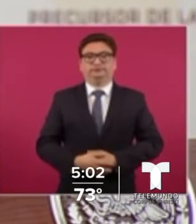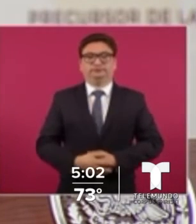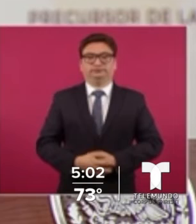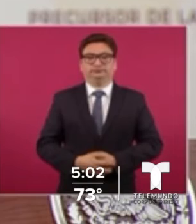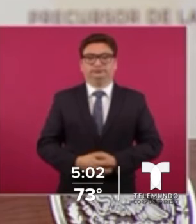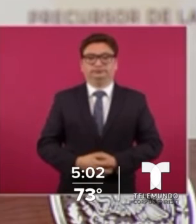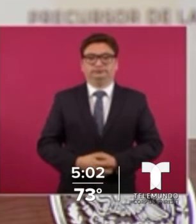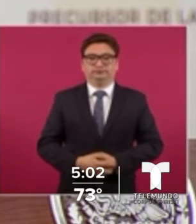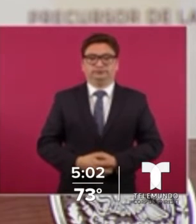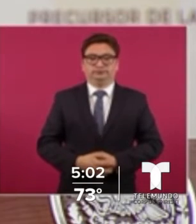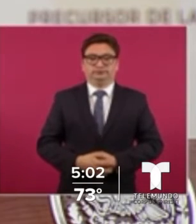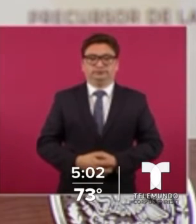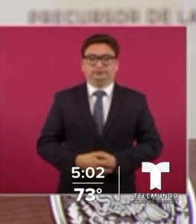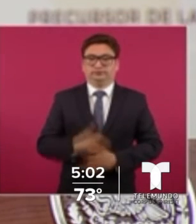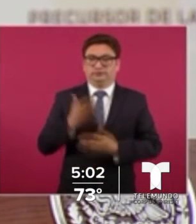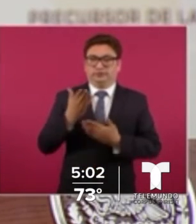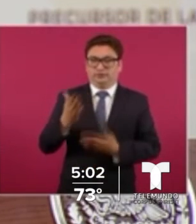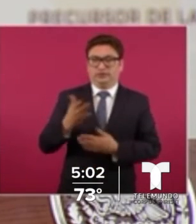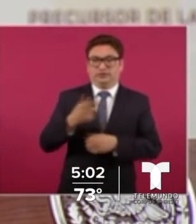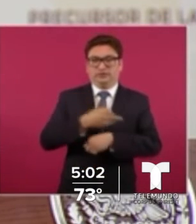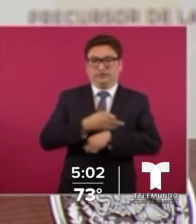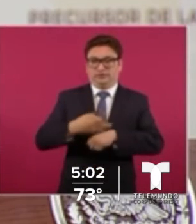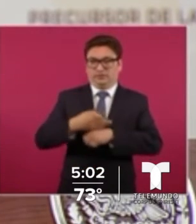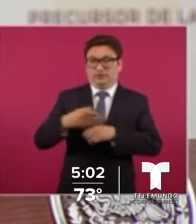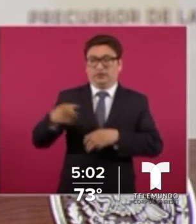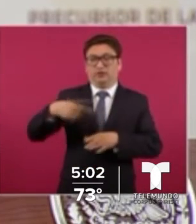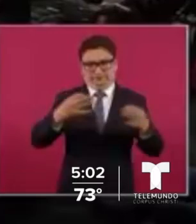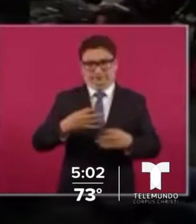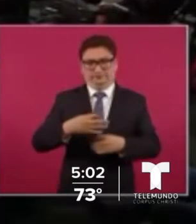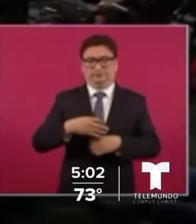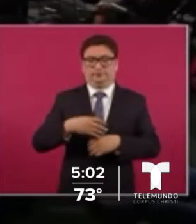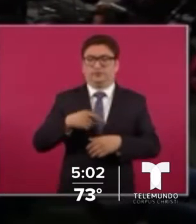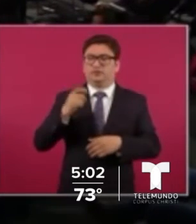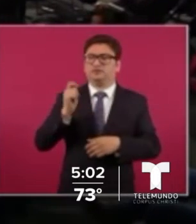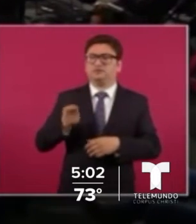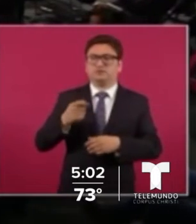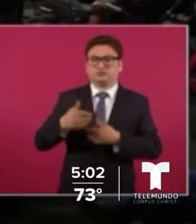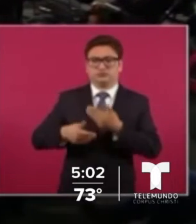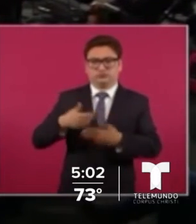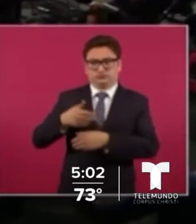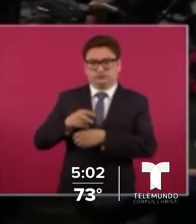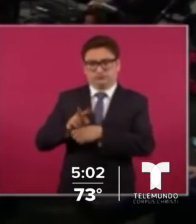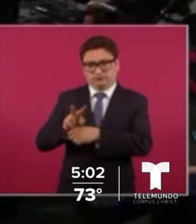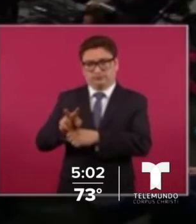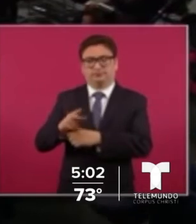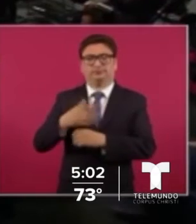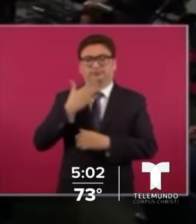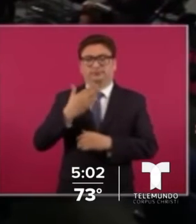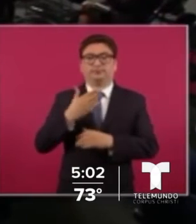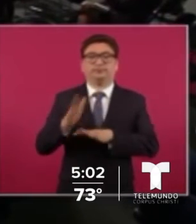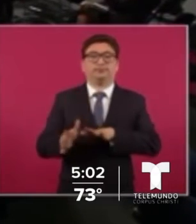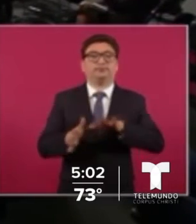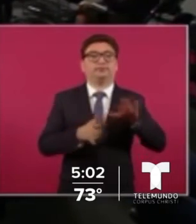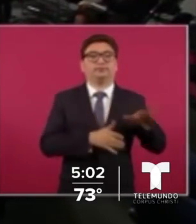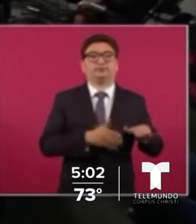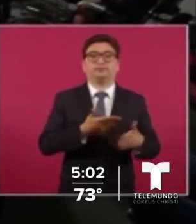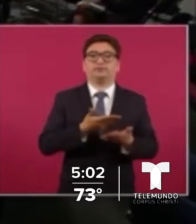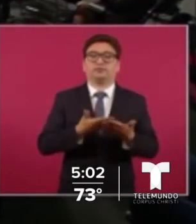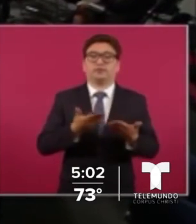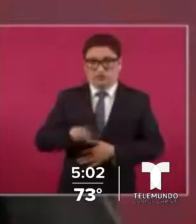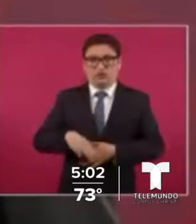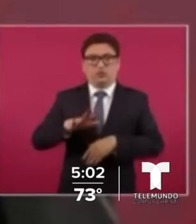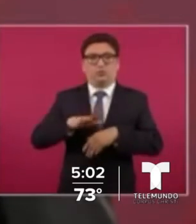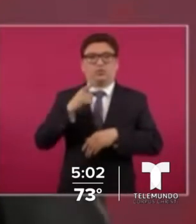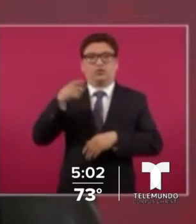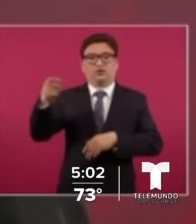pésame a familiares el gobierno de mexico el mismo presidente andrés manuel lópez obrador se pronunció sobre la tragedia esta